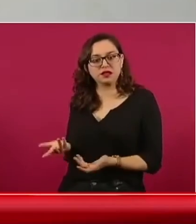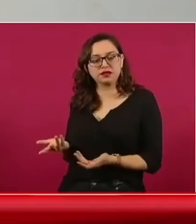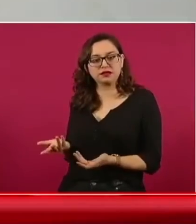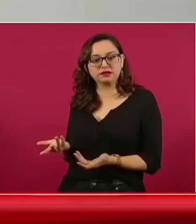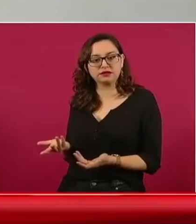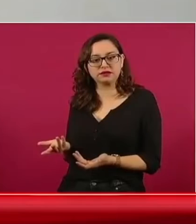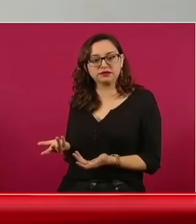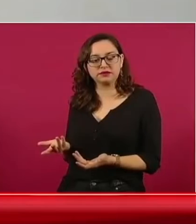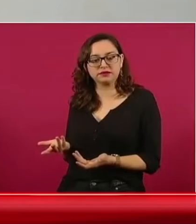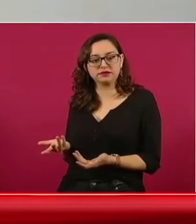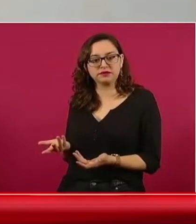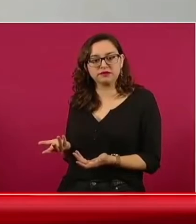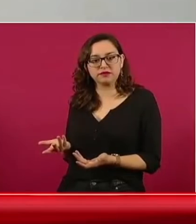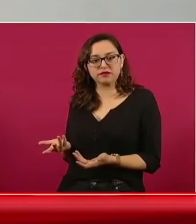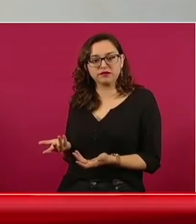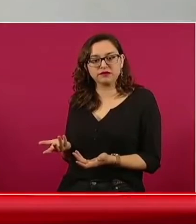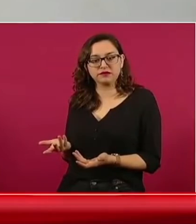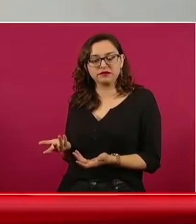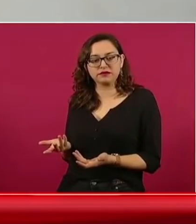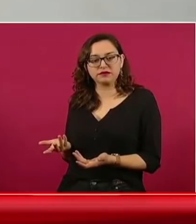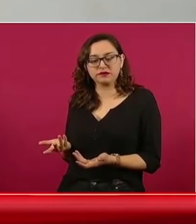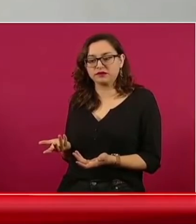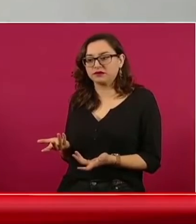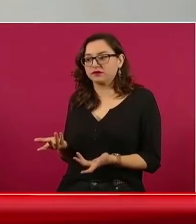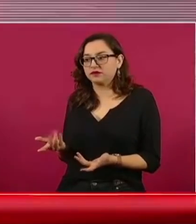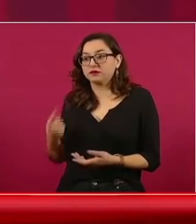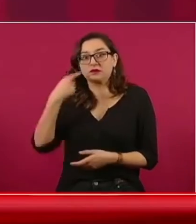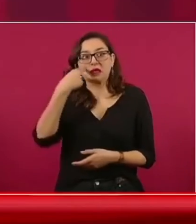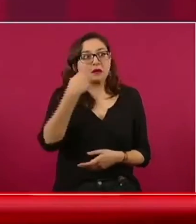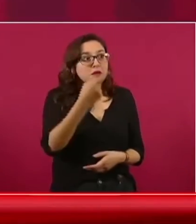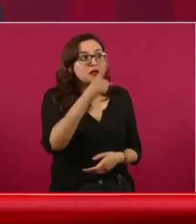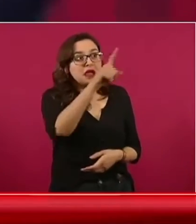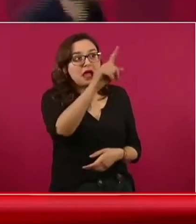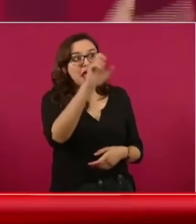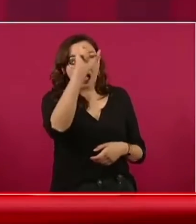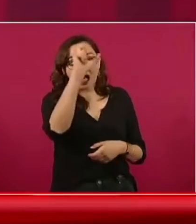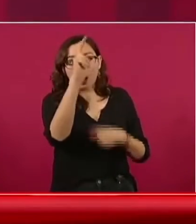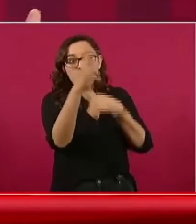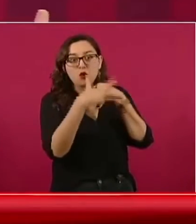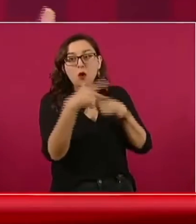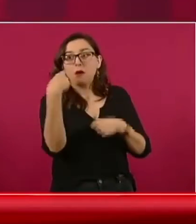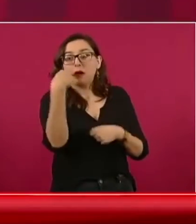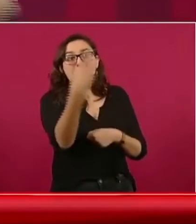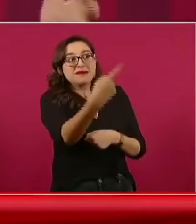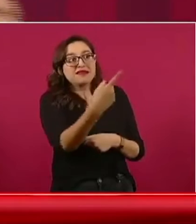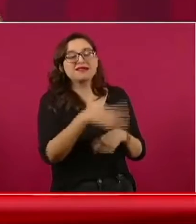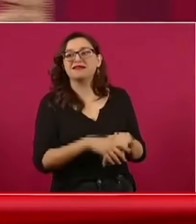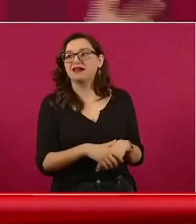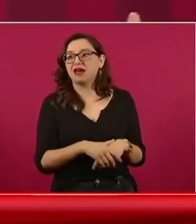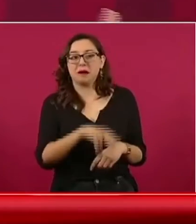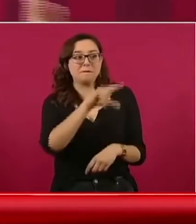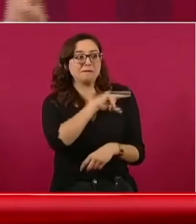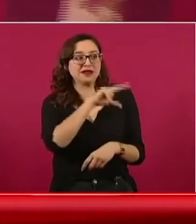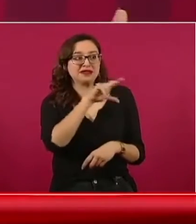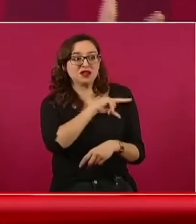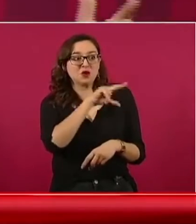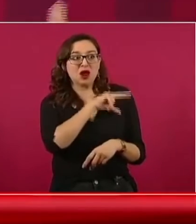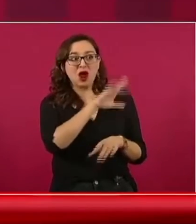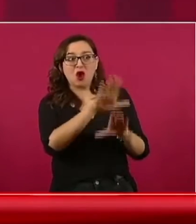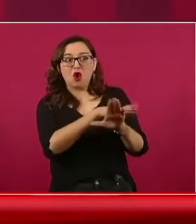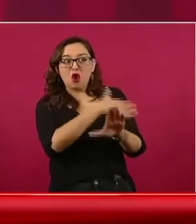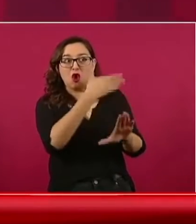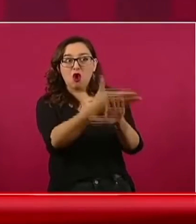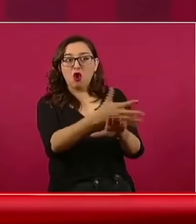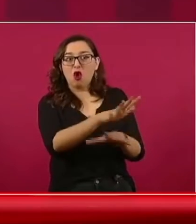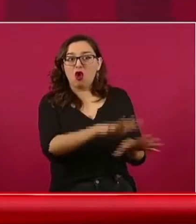sucediendo lo que está pasando en europa donde las empresas particulares que querían destruir la comisión federal